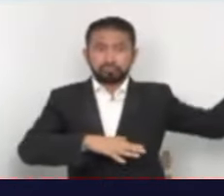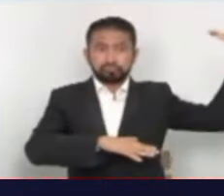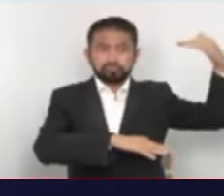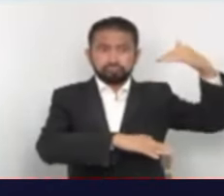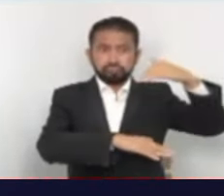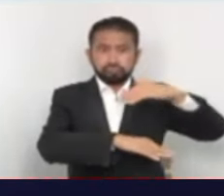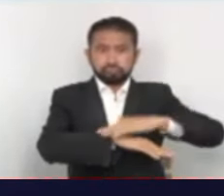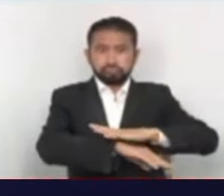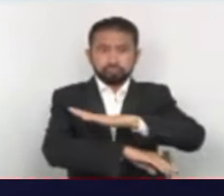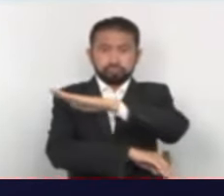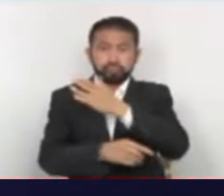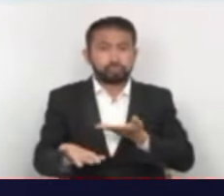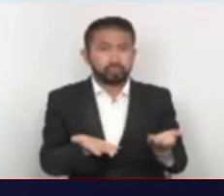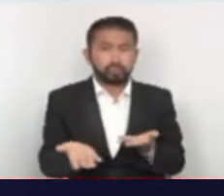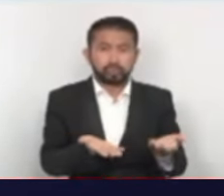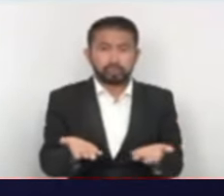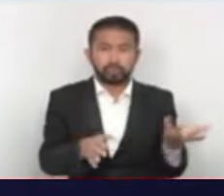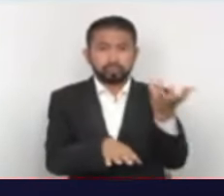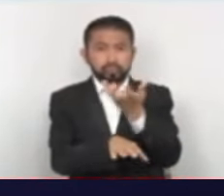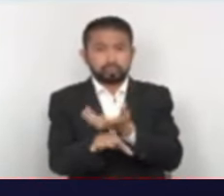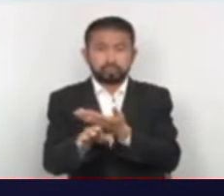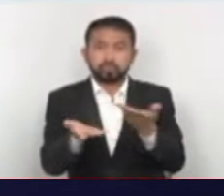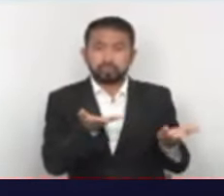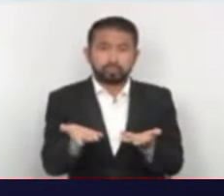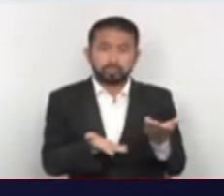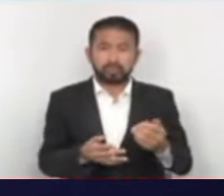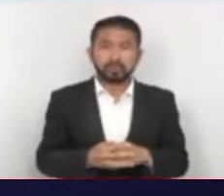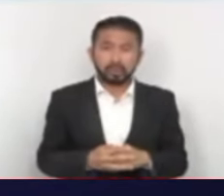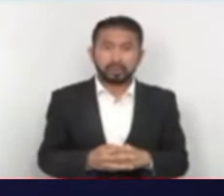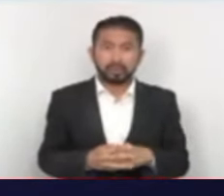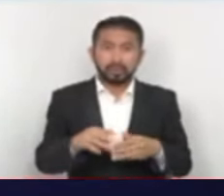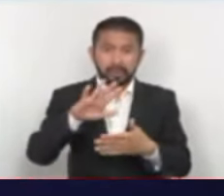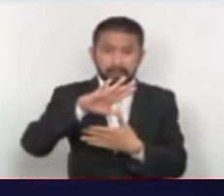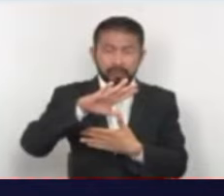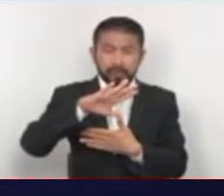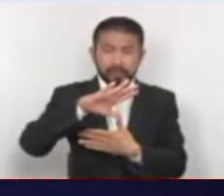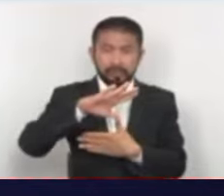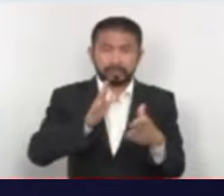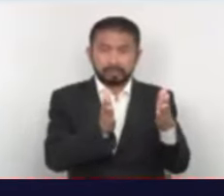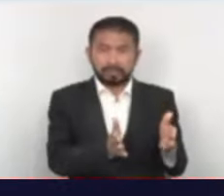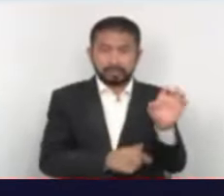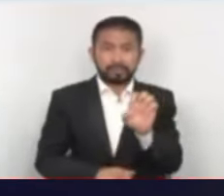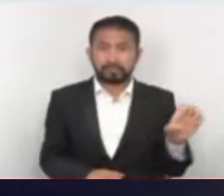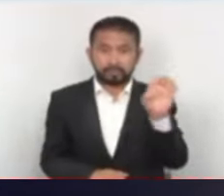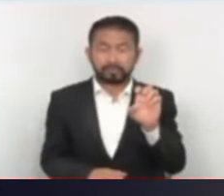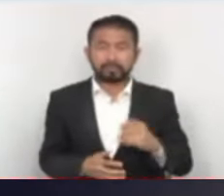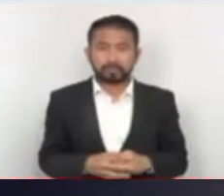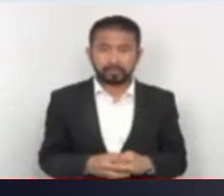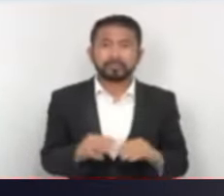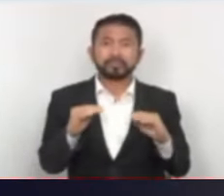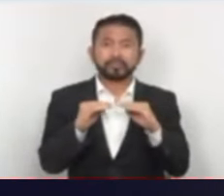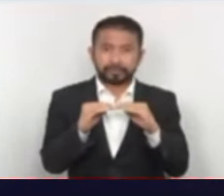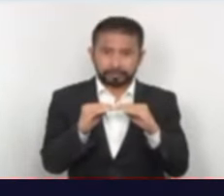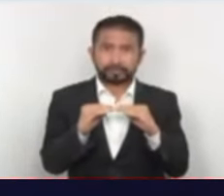prestaban servicios de transporte aéreo comercial en América y en parte de Europa.